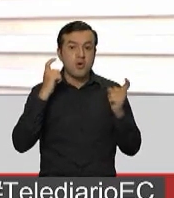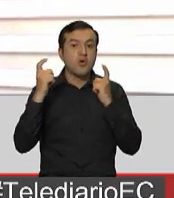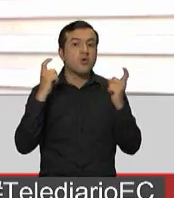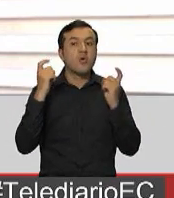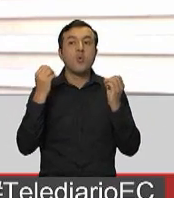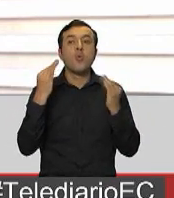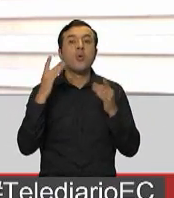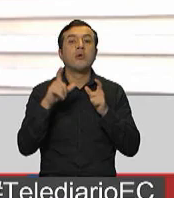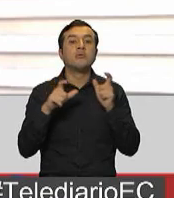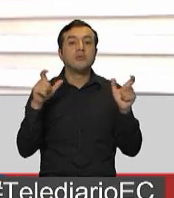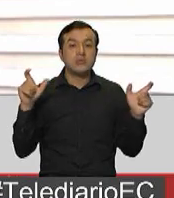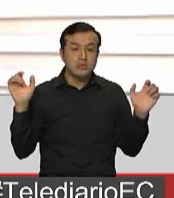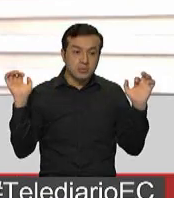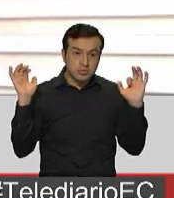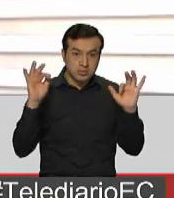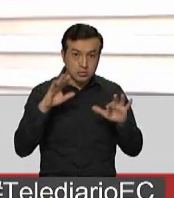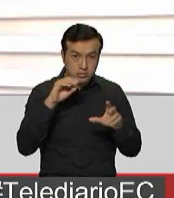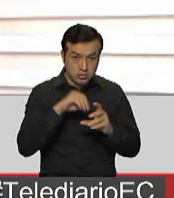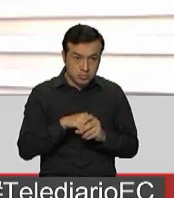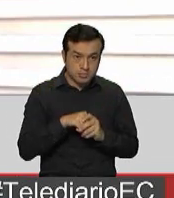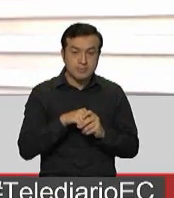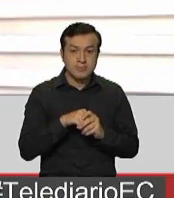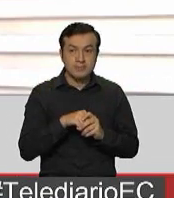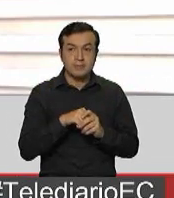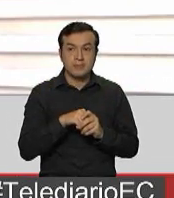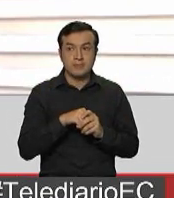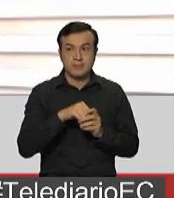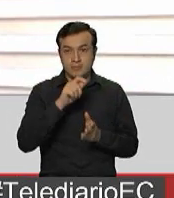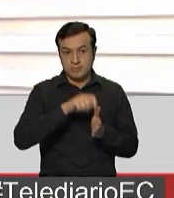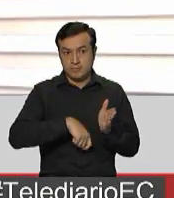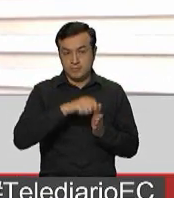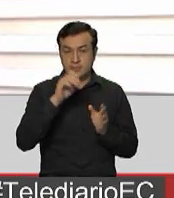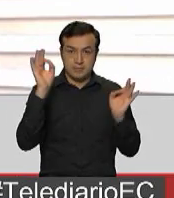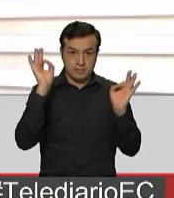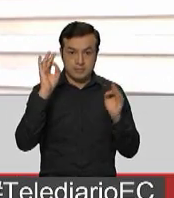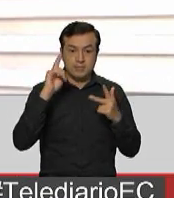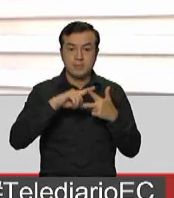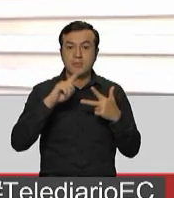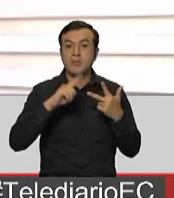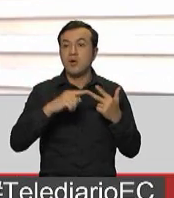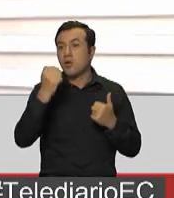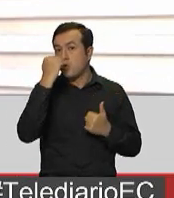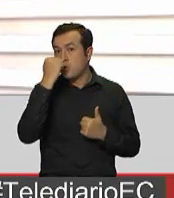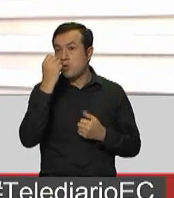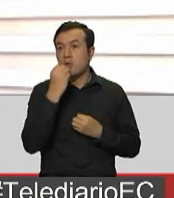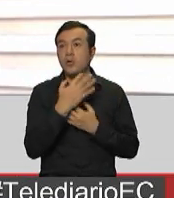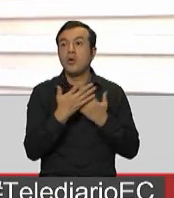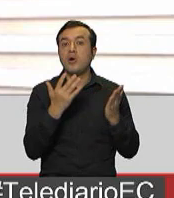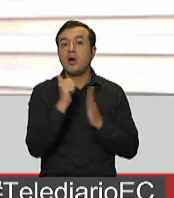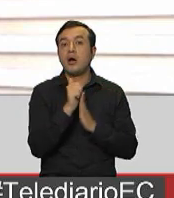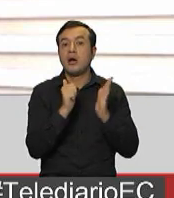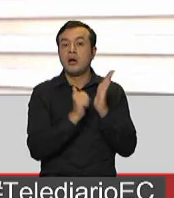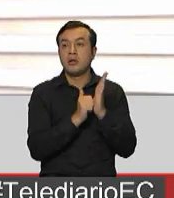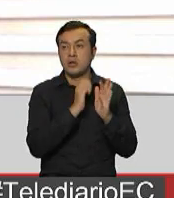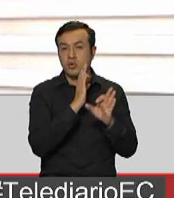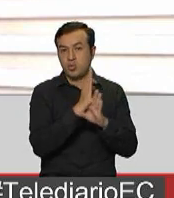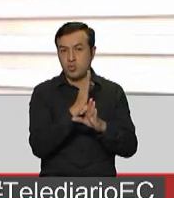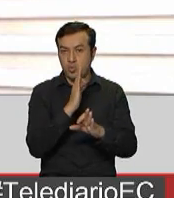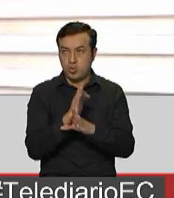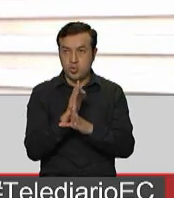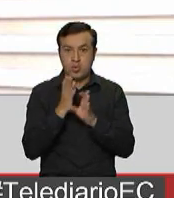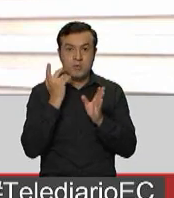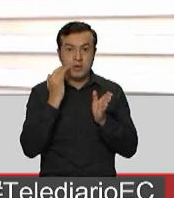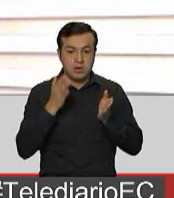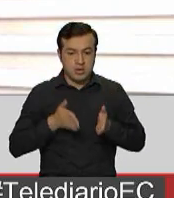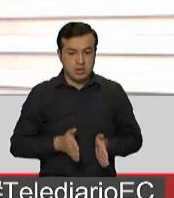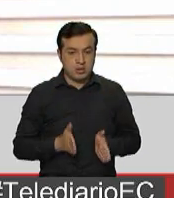de personas que van a las agencias a realizar el servicio de firma electrónica. Y en rojo también tenemos el agendamiento de turnos para nacimientos.